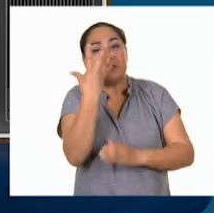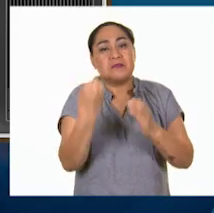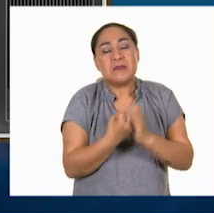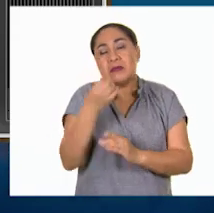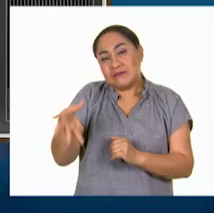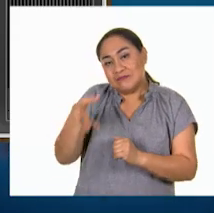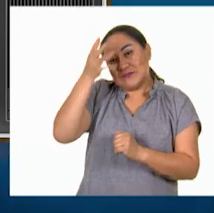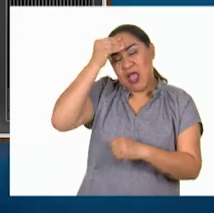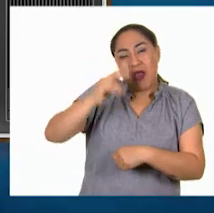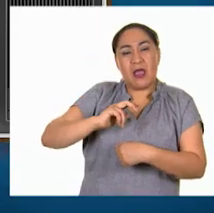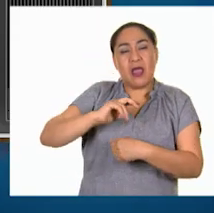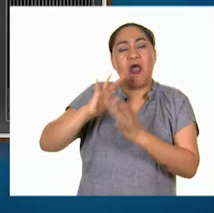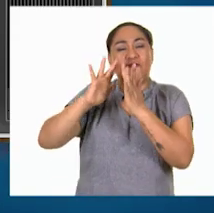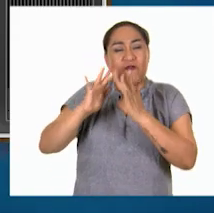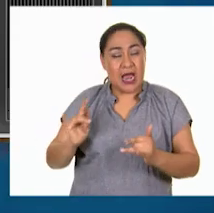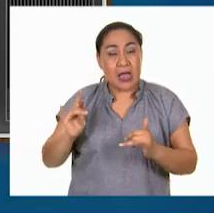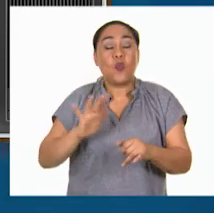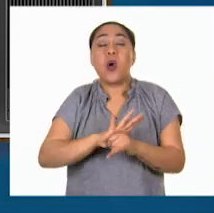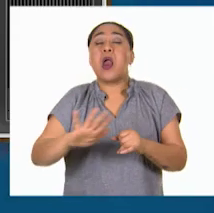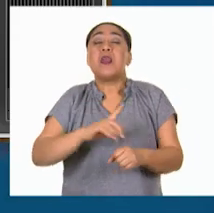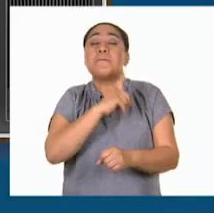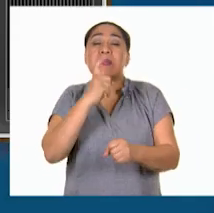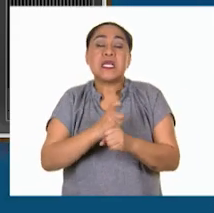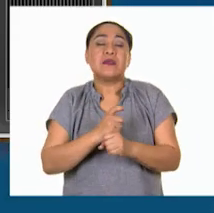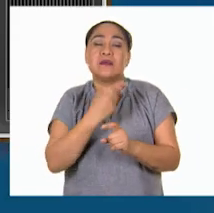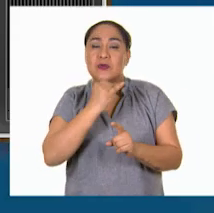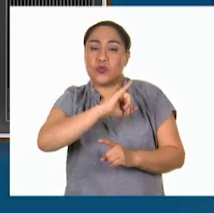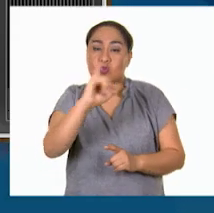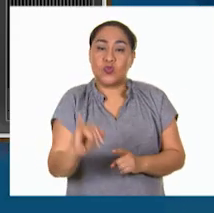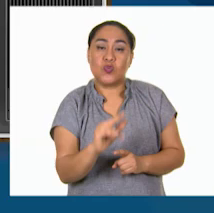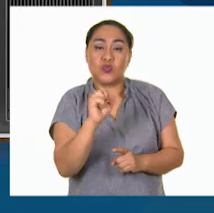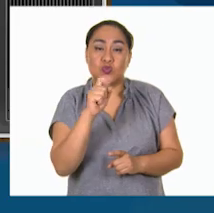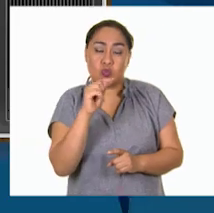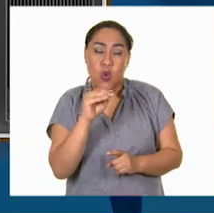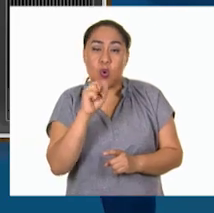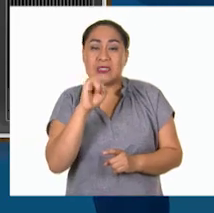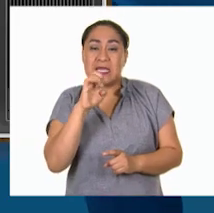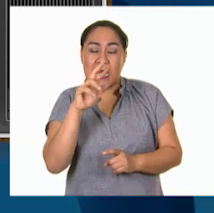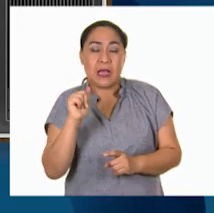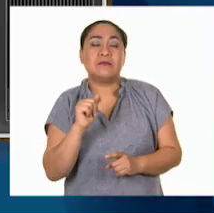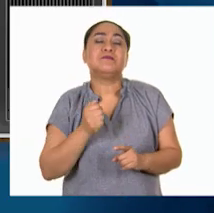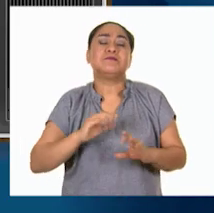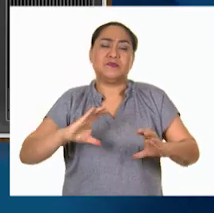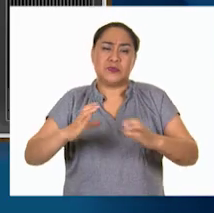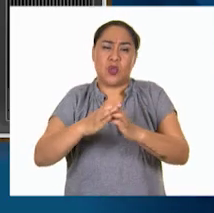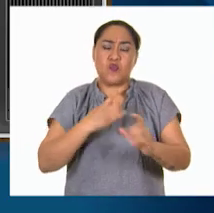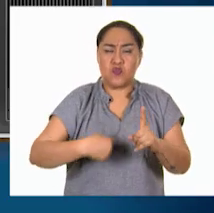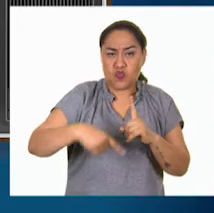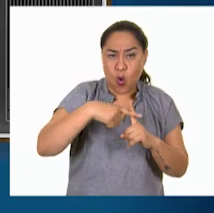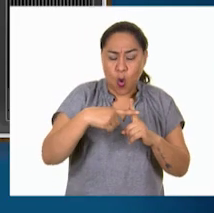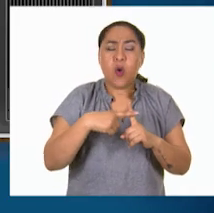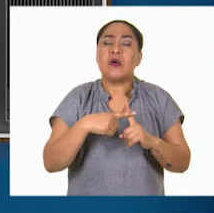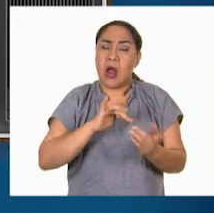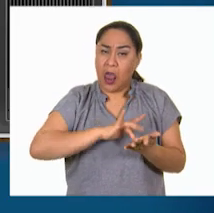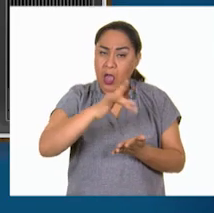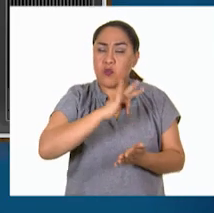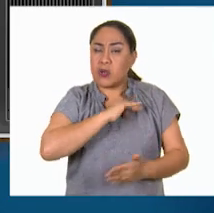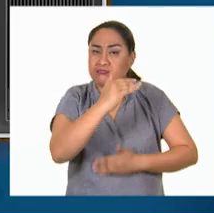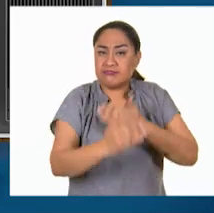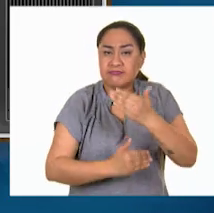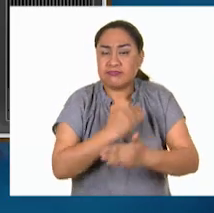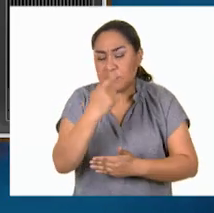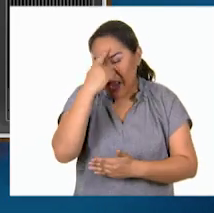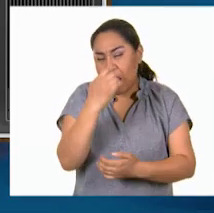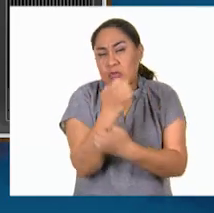francesa, cuyo máximo exponente fue Justo Sierra. El positivismo permitió el avance de la educación, pues se